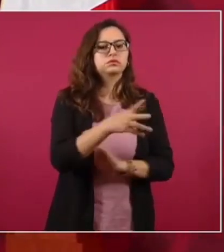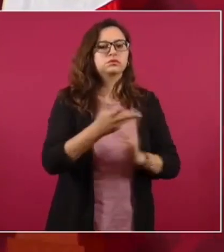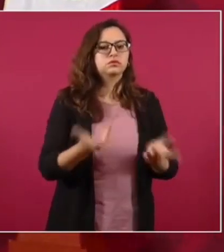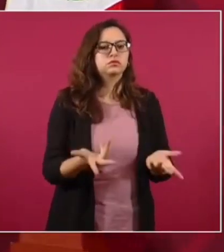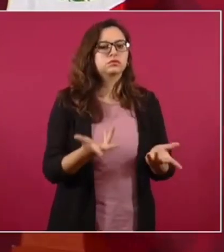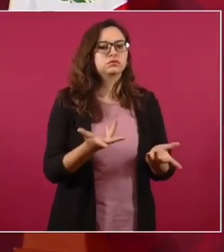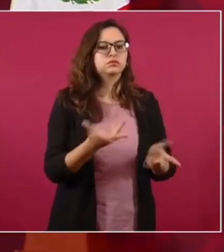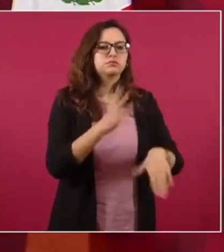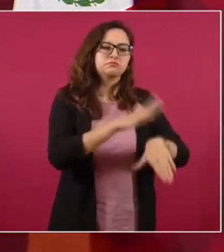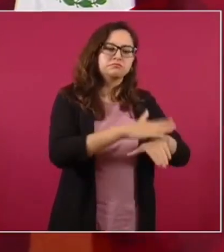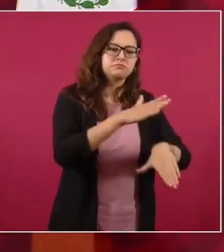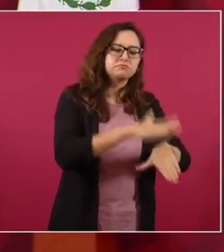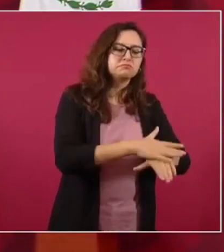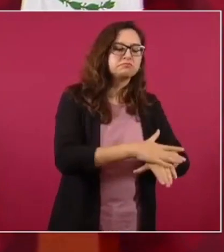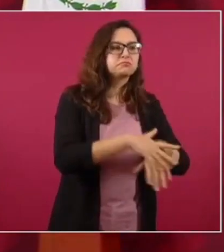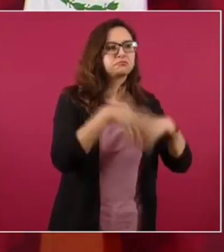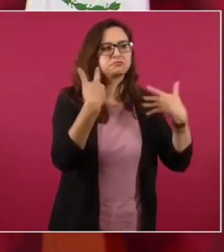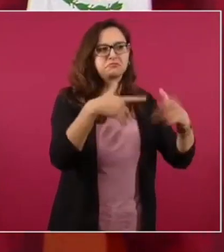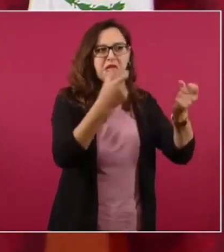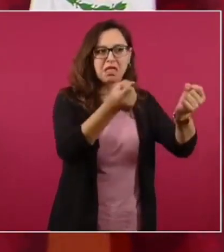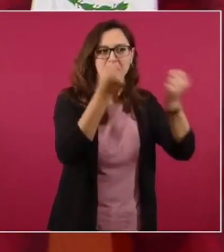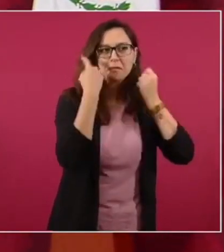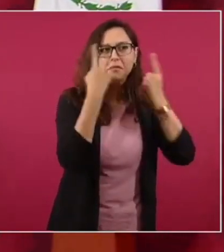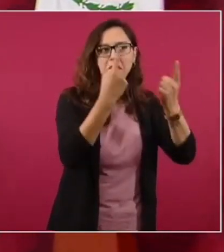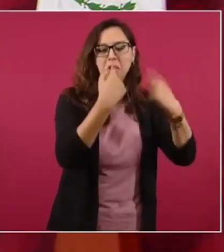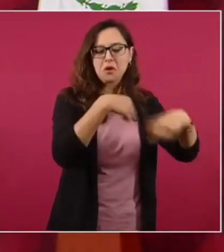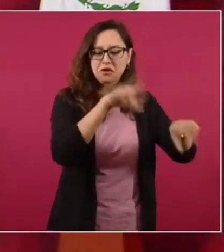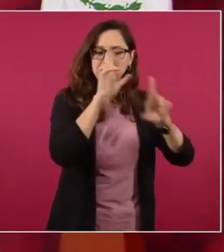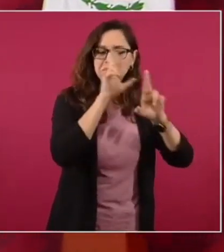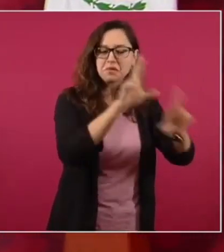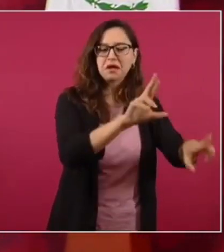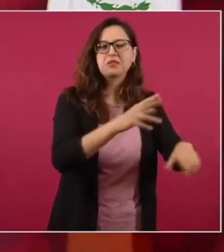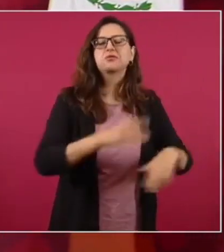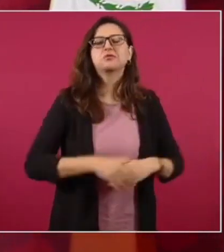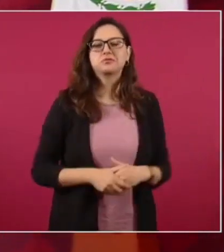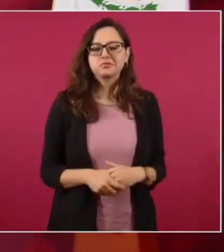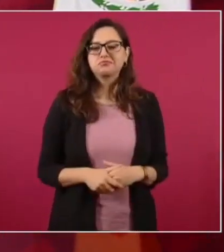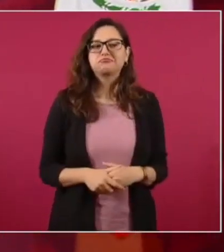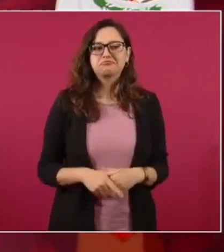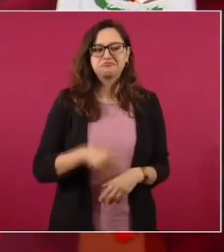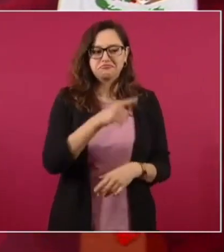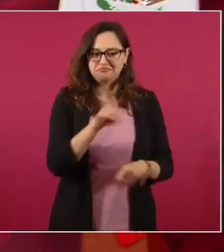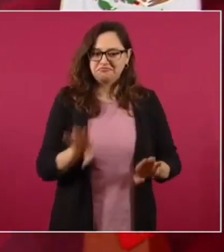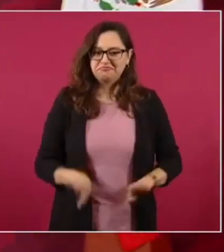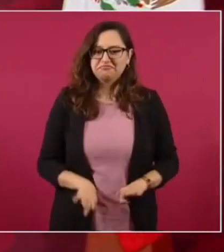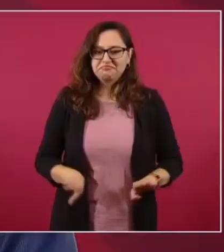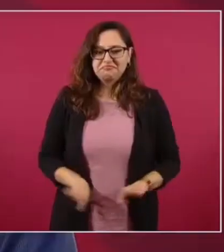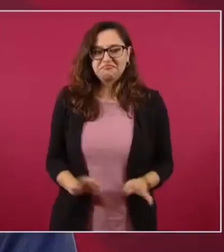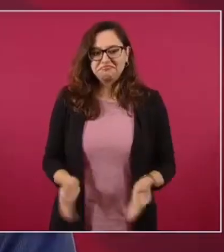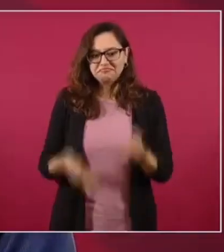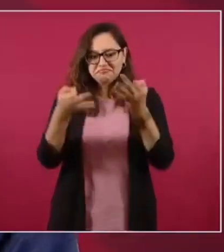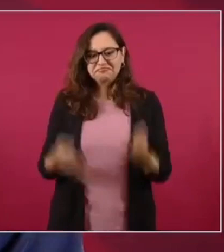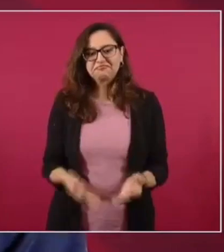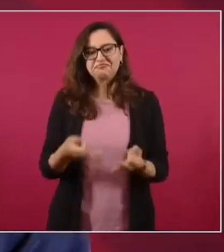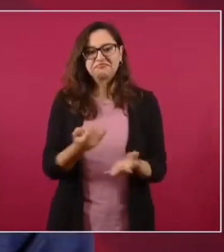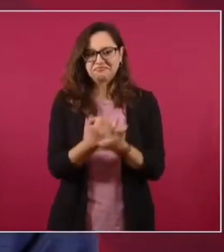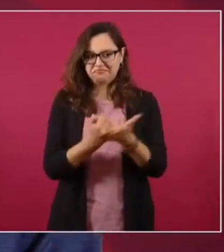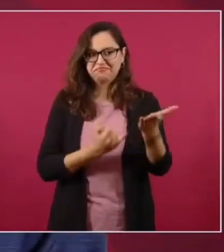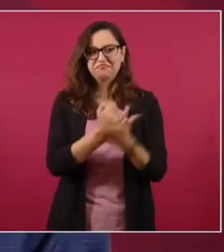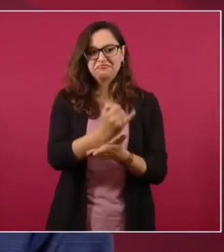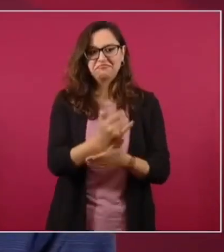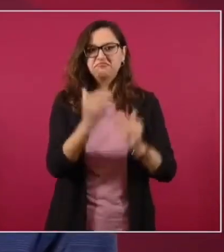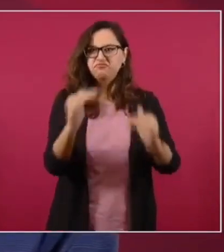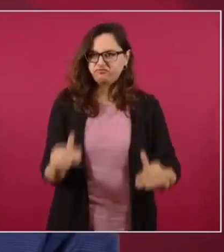nuestro más profundo reconocimiento por una actitud de ese